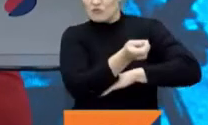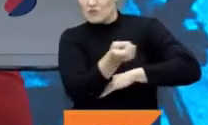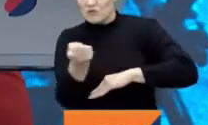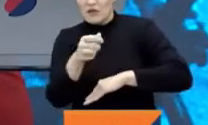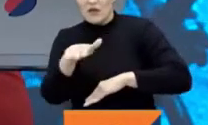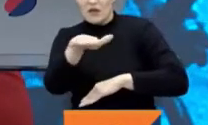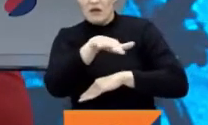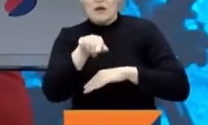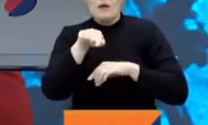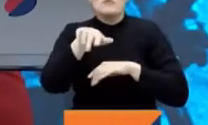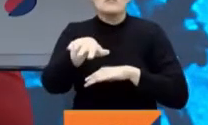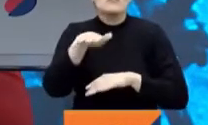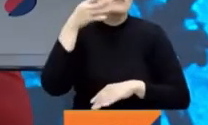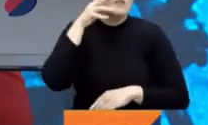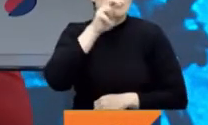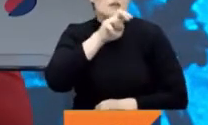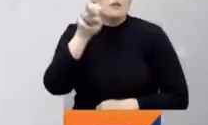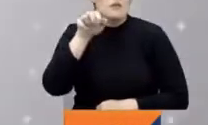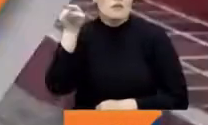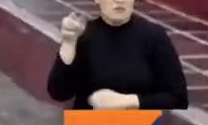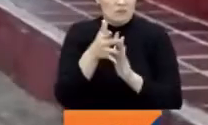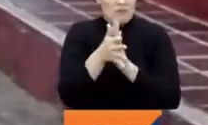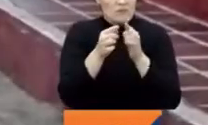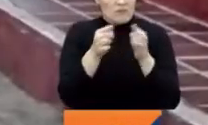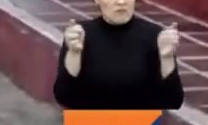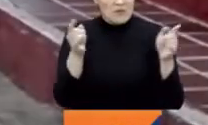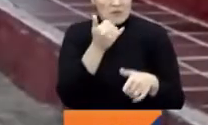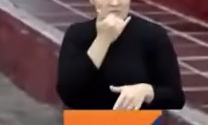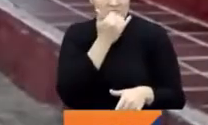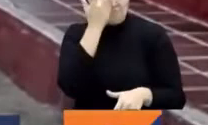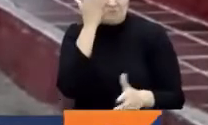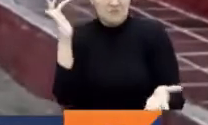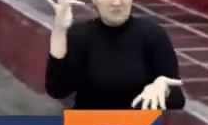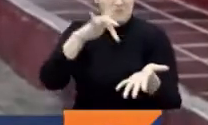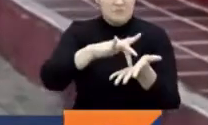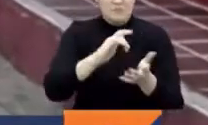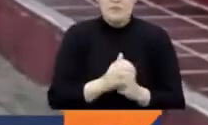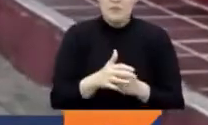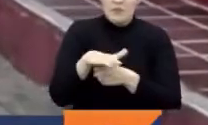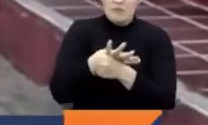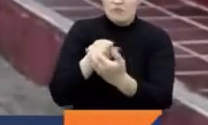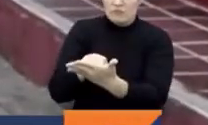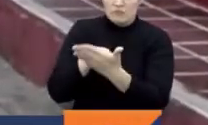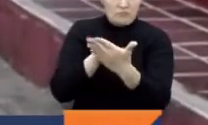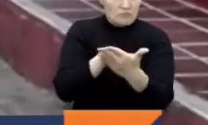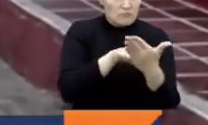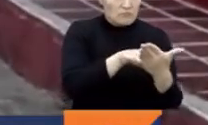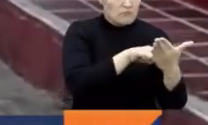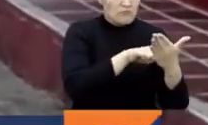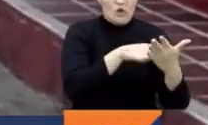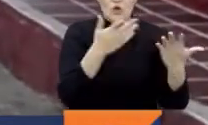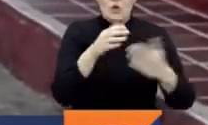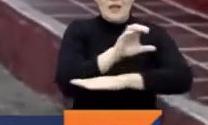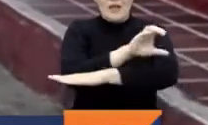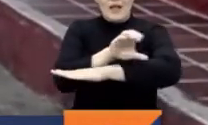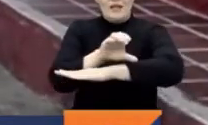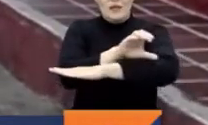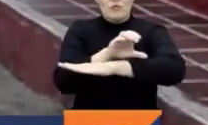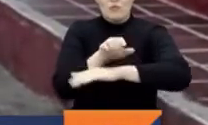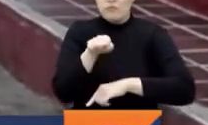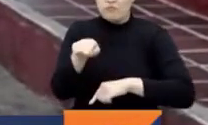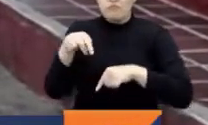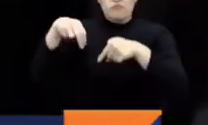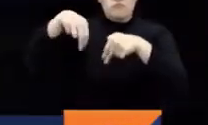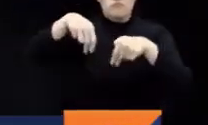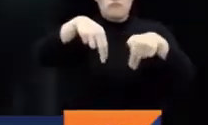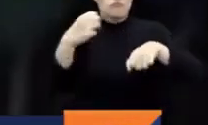Giovanni Mejía, periodista de la Radio Nacional. Varias situaciones se registraron en la zona del Catatumbo, entre estos el patrullaje de